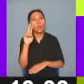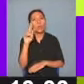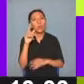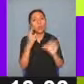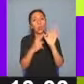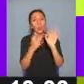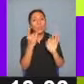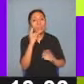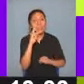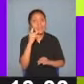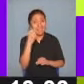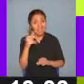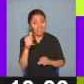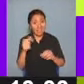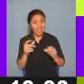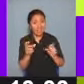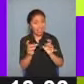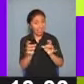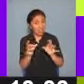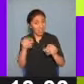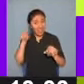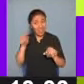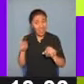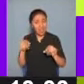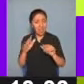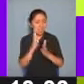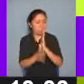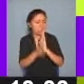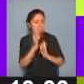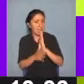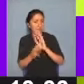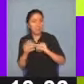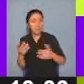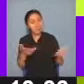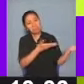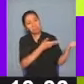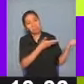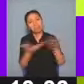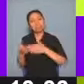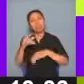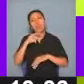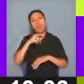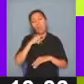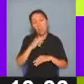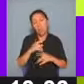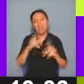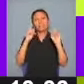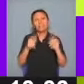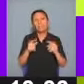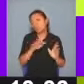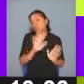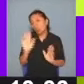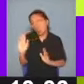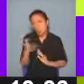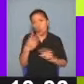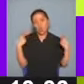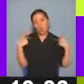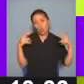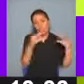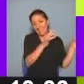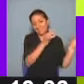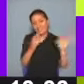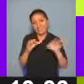vieja estación de trenes Centro Cultural Manuel belgrano y es gratuito Sí están invitados los jujeños y bueno Todos Los visitantes que llegan a la provincia